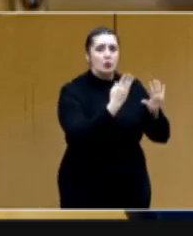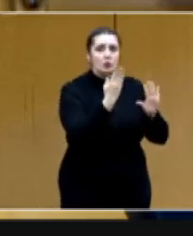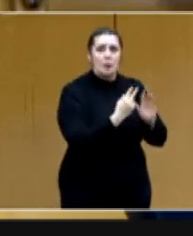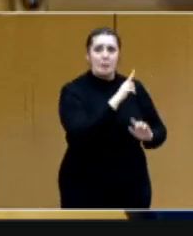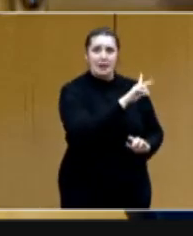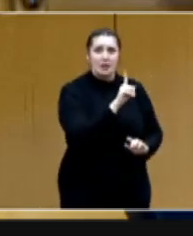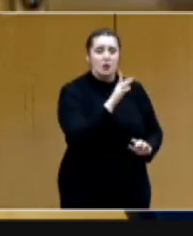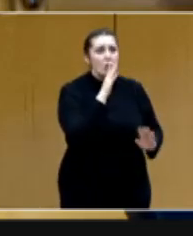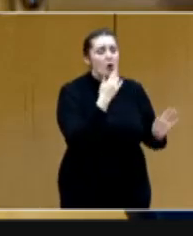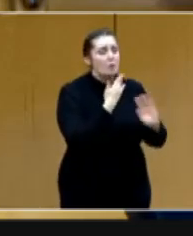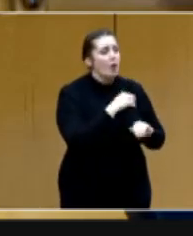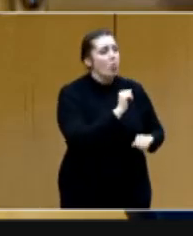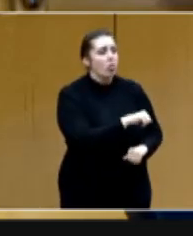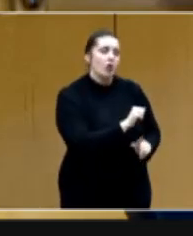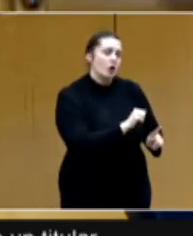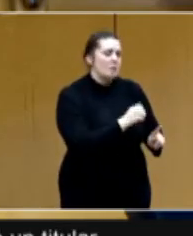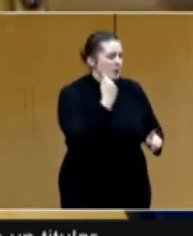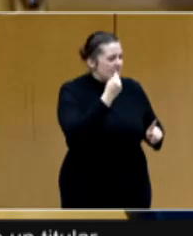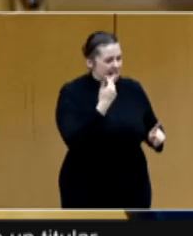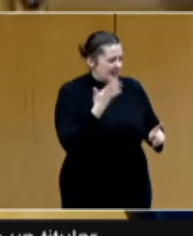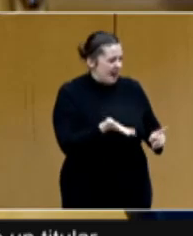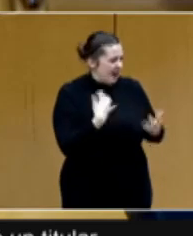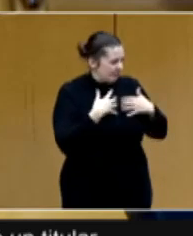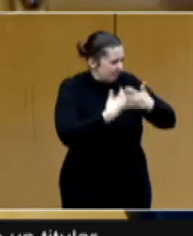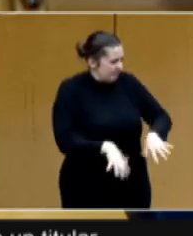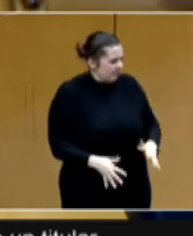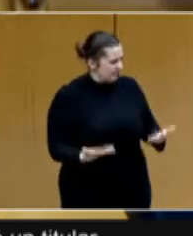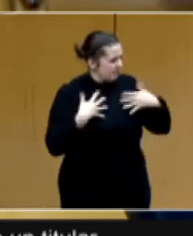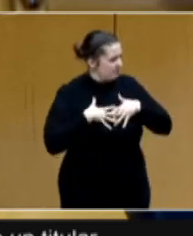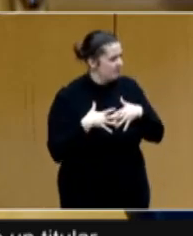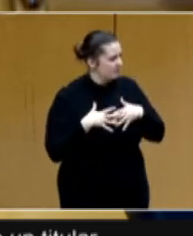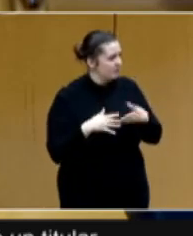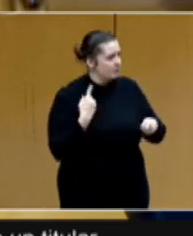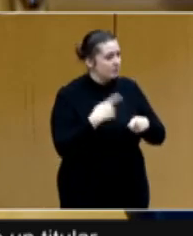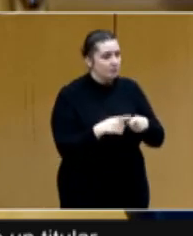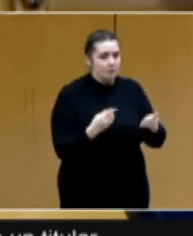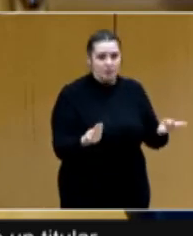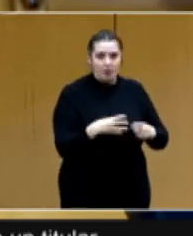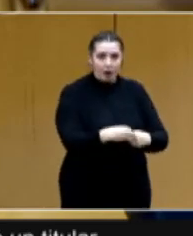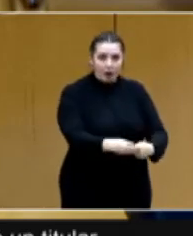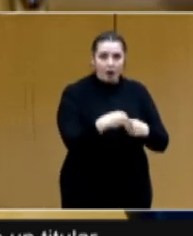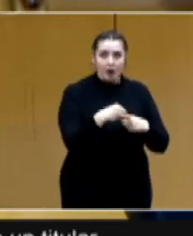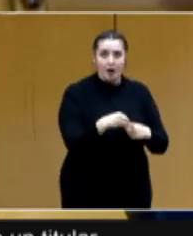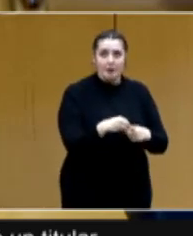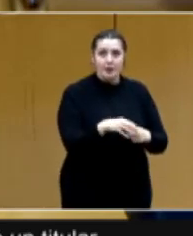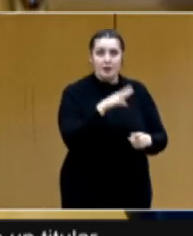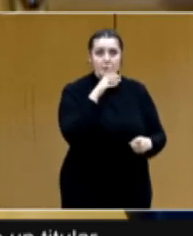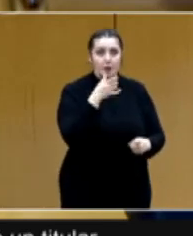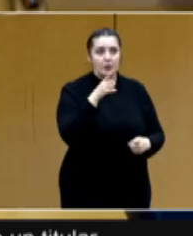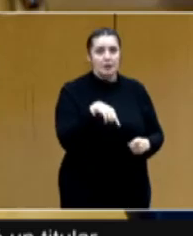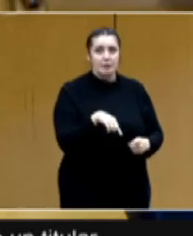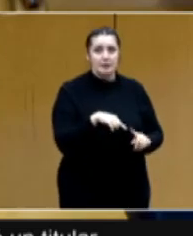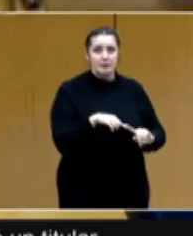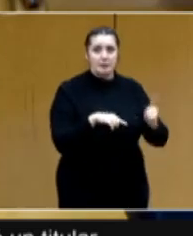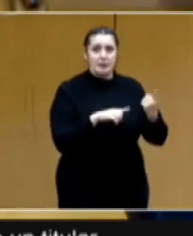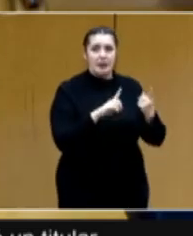atendido Pero se da por supuesto y en realidad el tema de la salvaguardia es el tema un tema clave porque es la primera parte es la autonomía